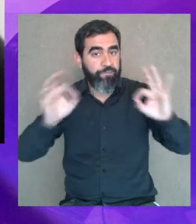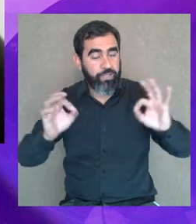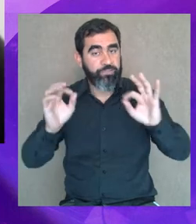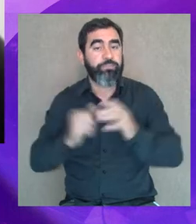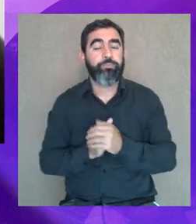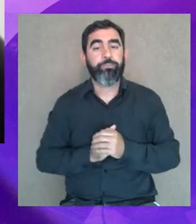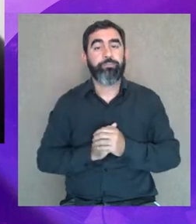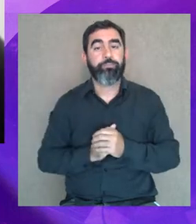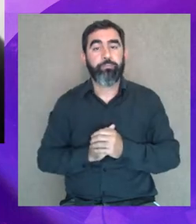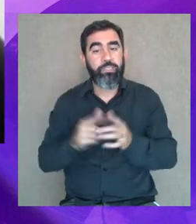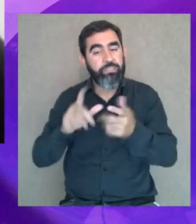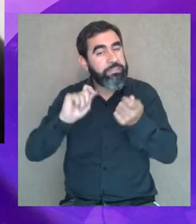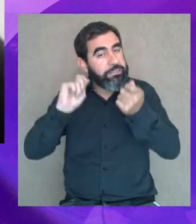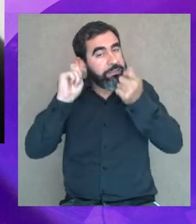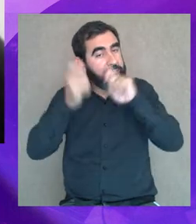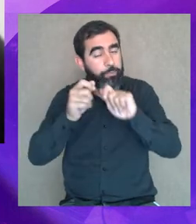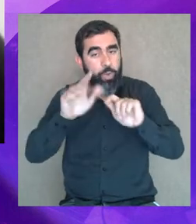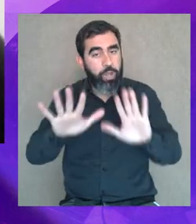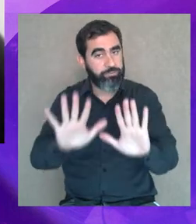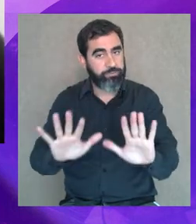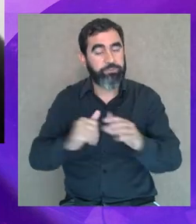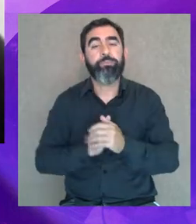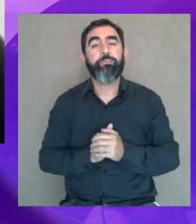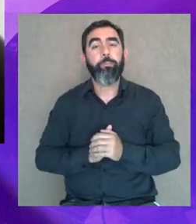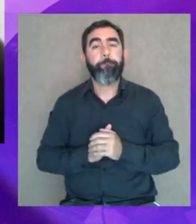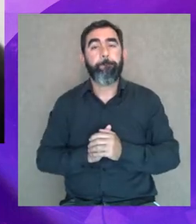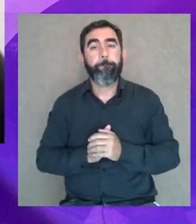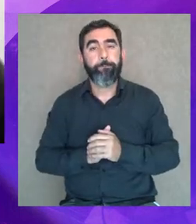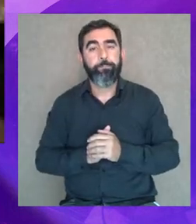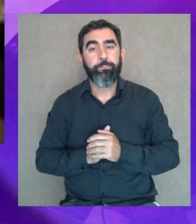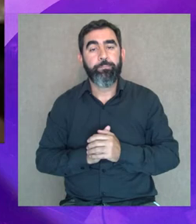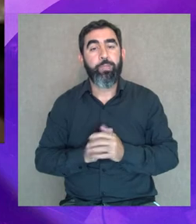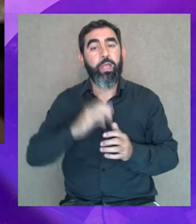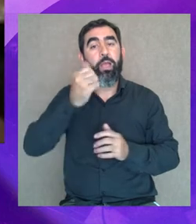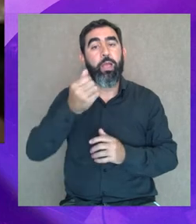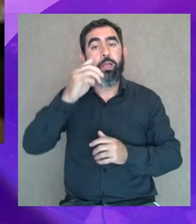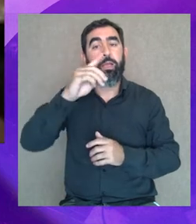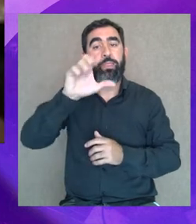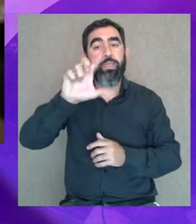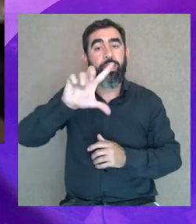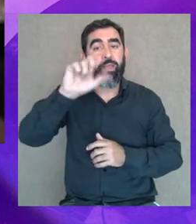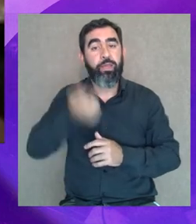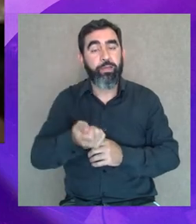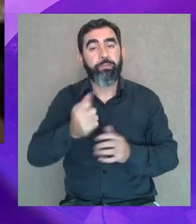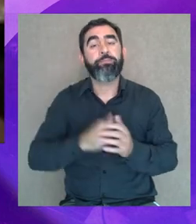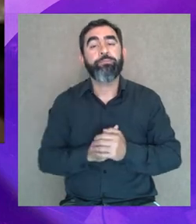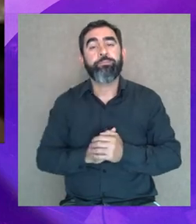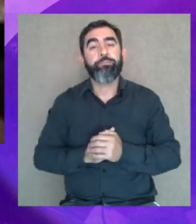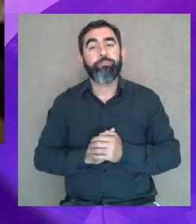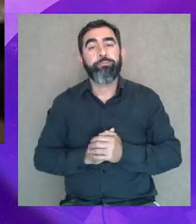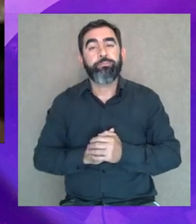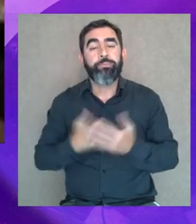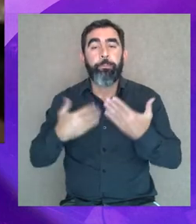cambio si si se quiere decirlo de alguna manera no la de la voy voy contigo en la